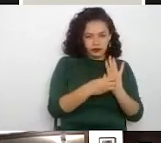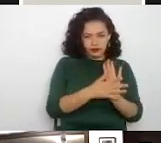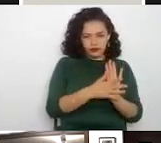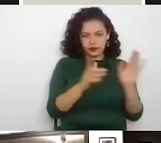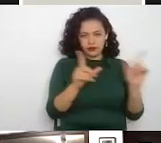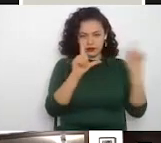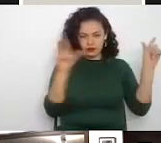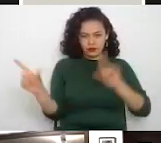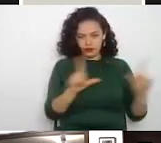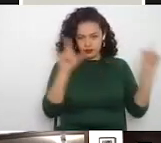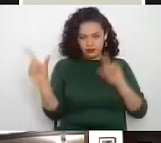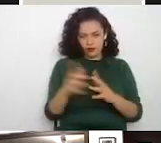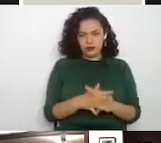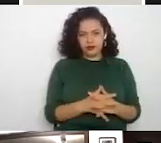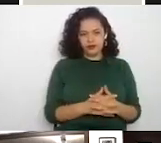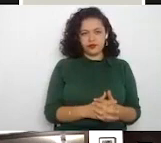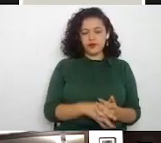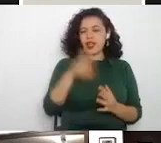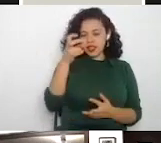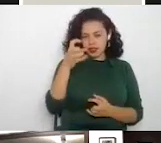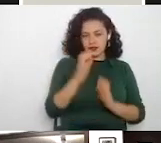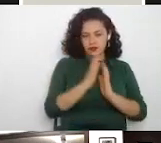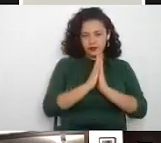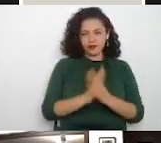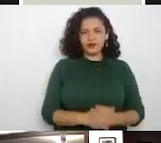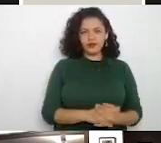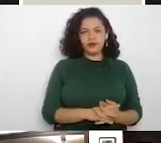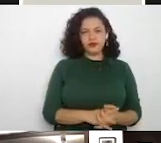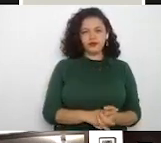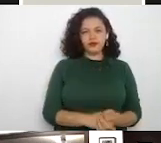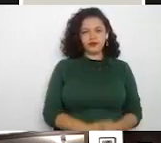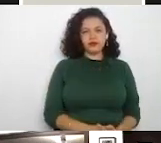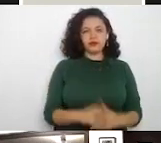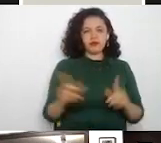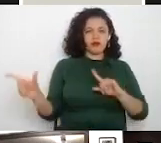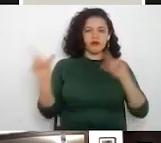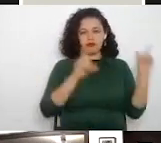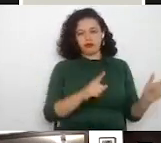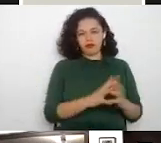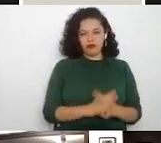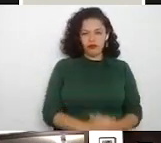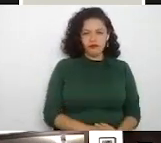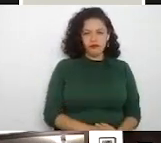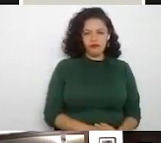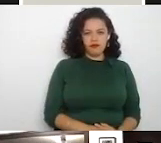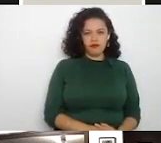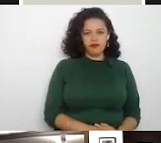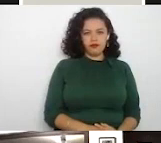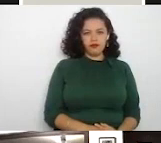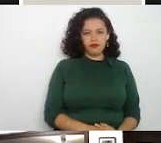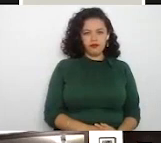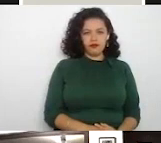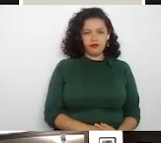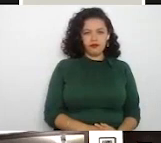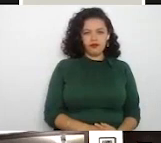sí? A esa lámina, por favor. A la siguiente, por favor, de donde habla.